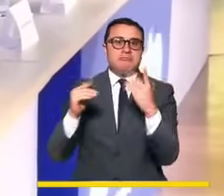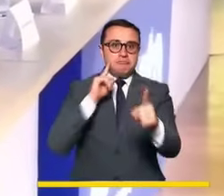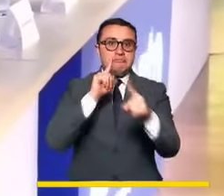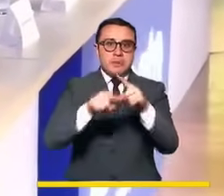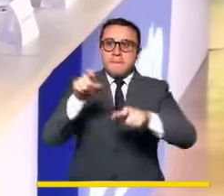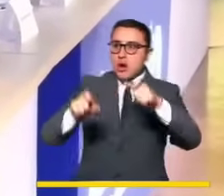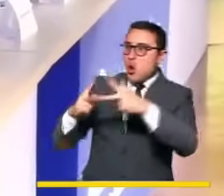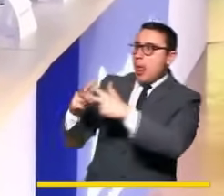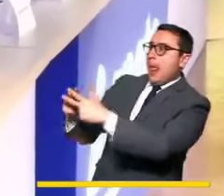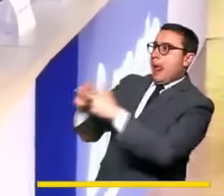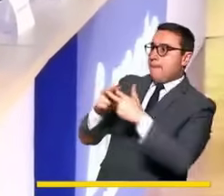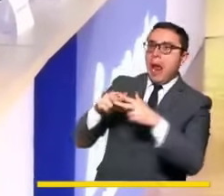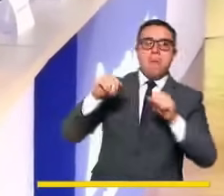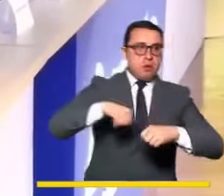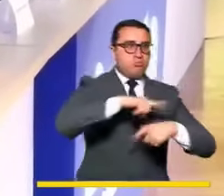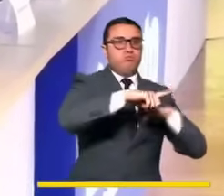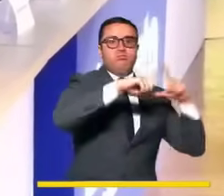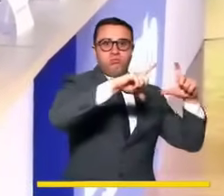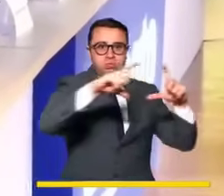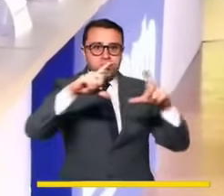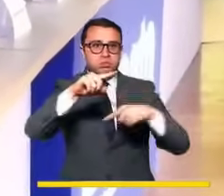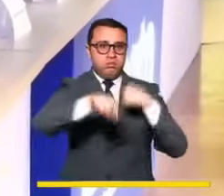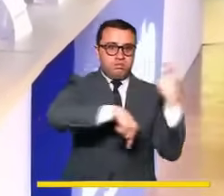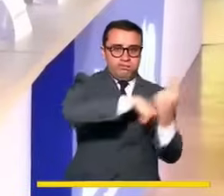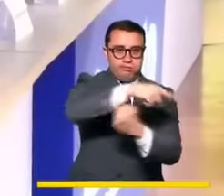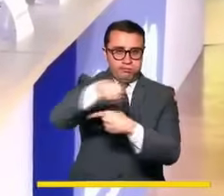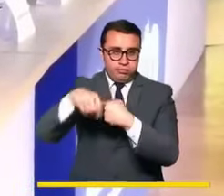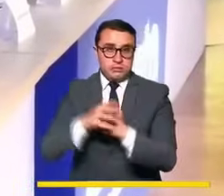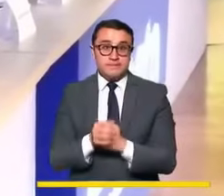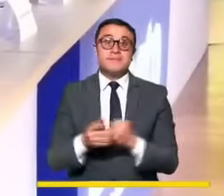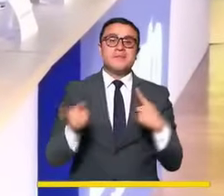También la situación económica, la canasta de